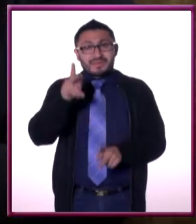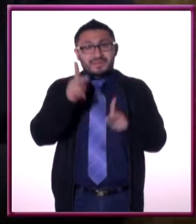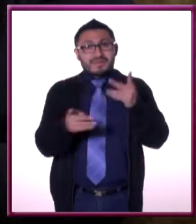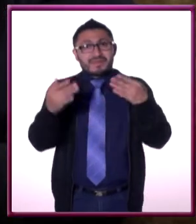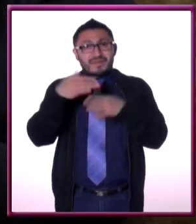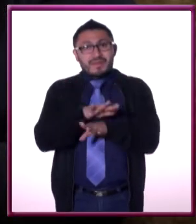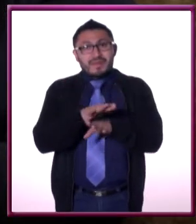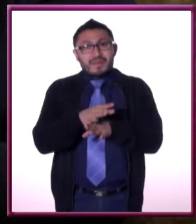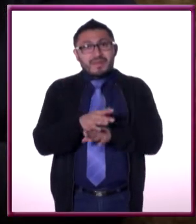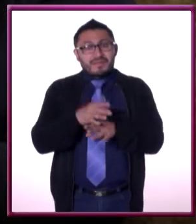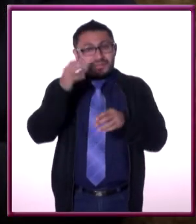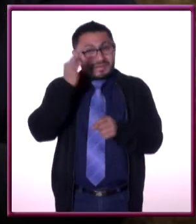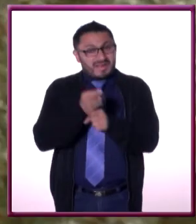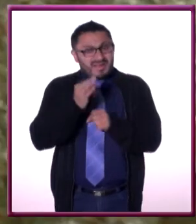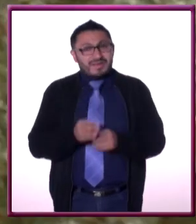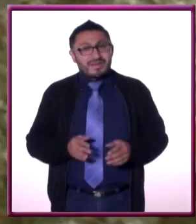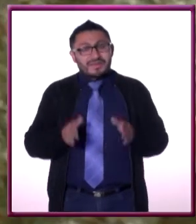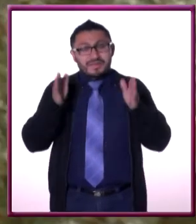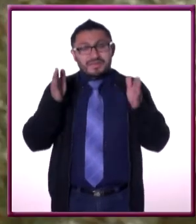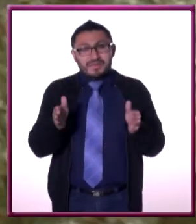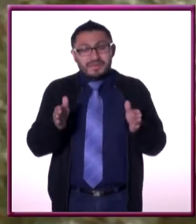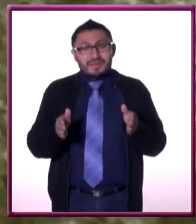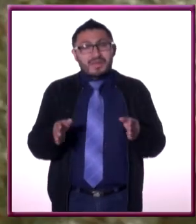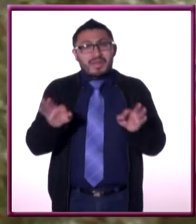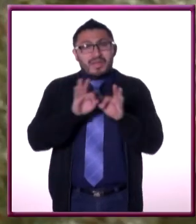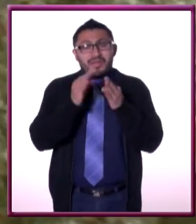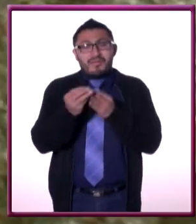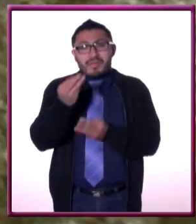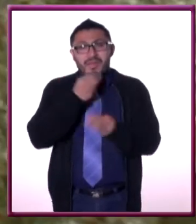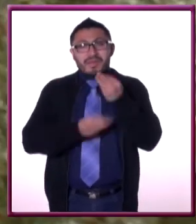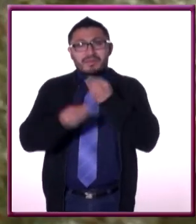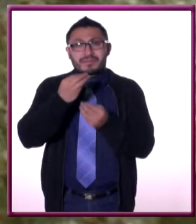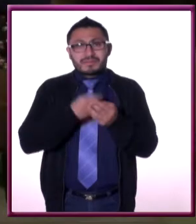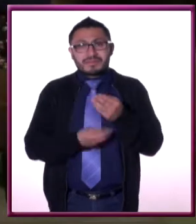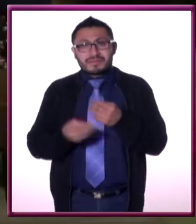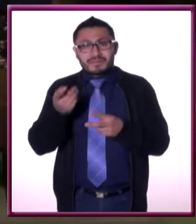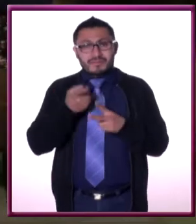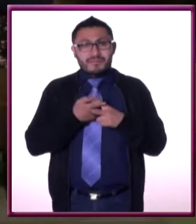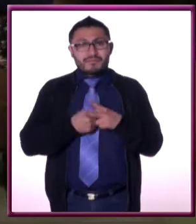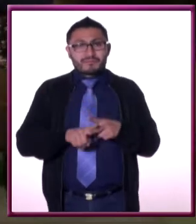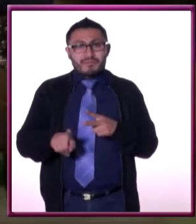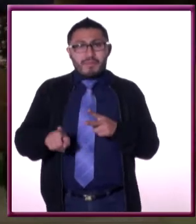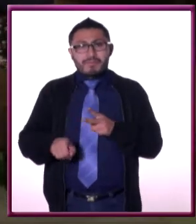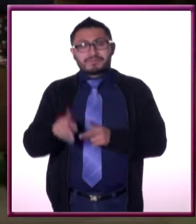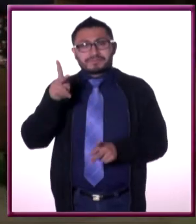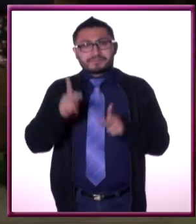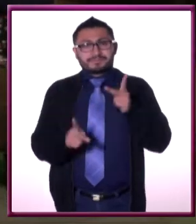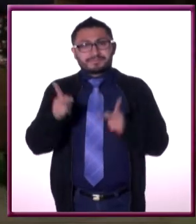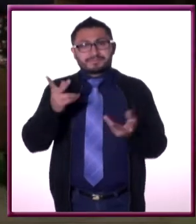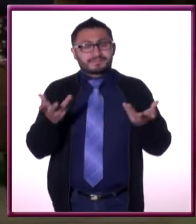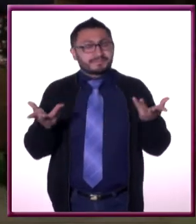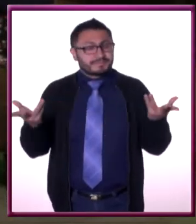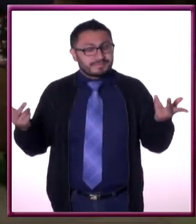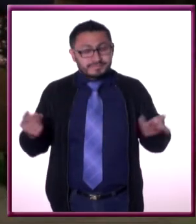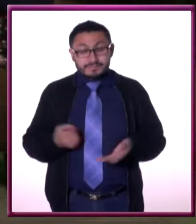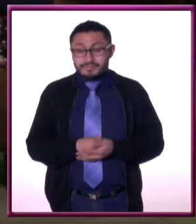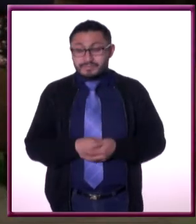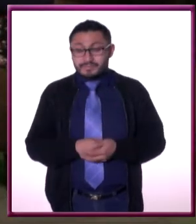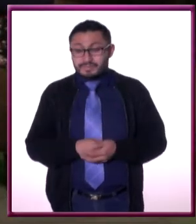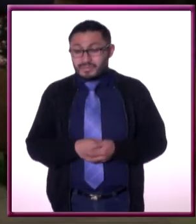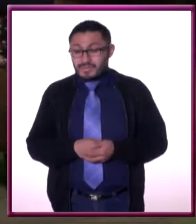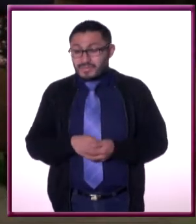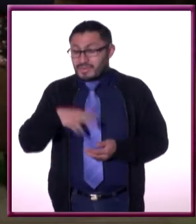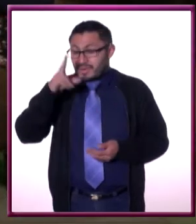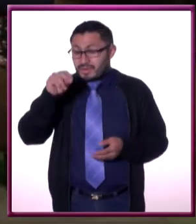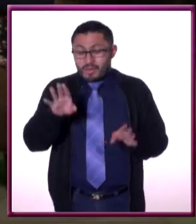poco ahora en este bloque la forma en la que la estamos consumiendo. Para empezar, hablamos de que no